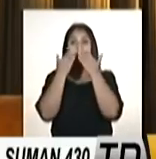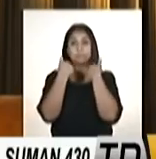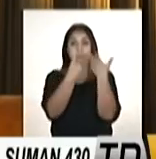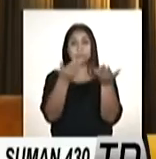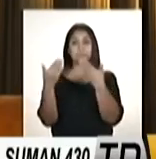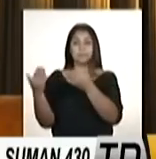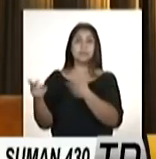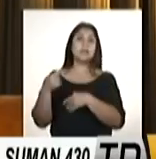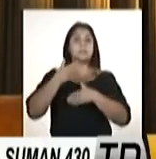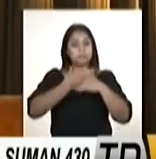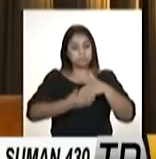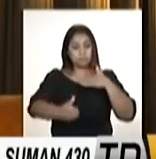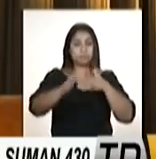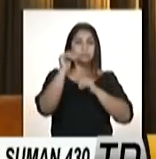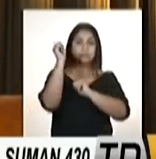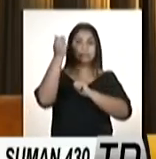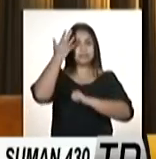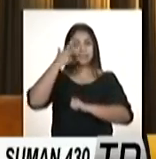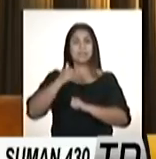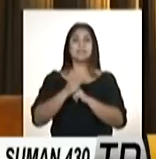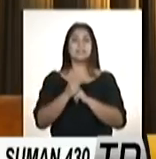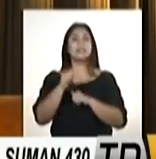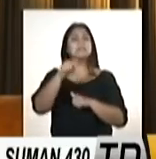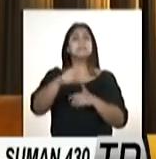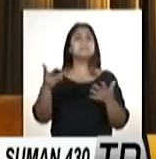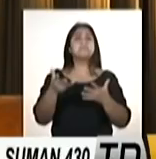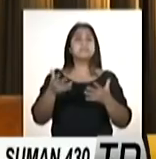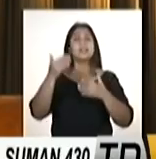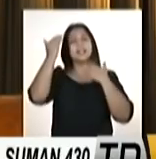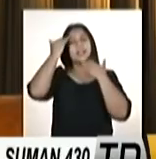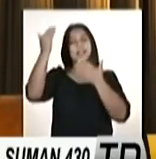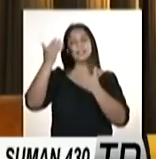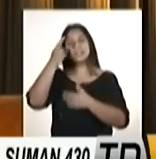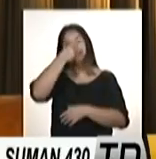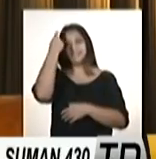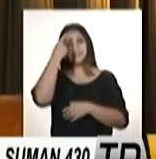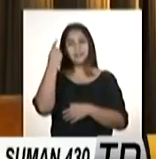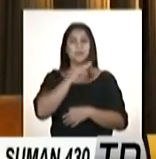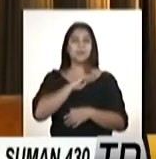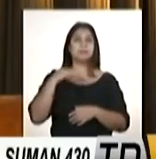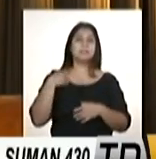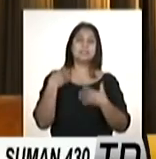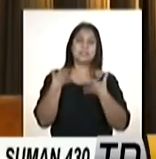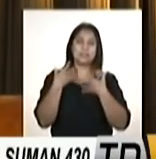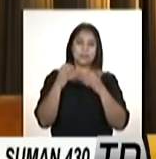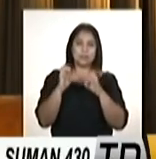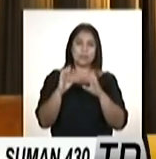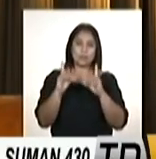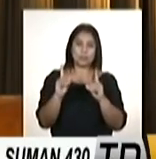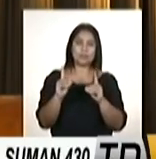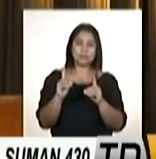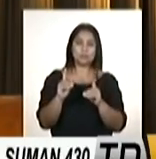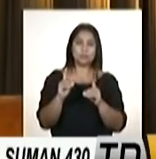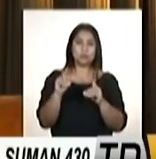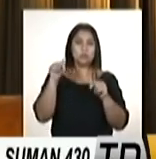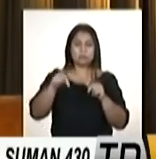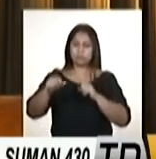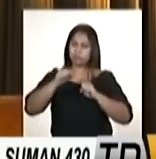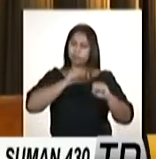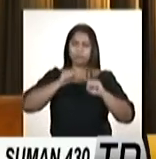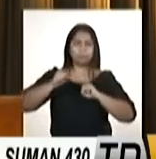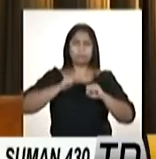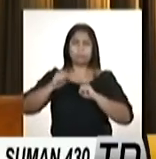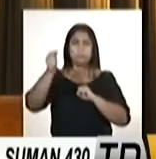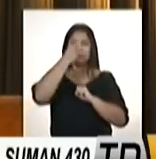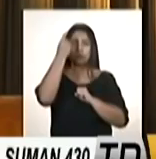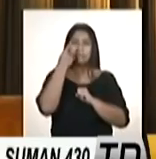para los próximos 15 días. Esto gracias al buen trabajo del Ministerio de Educación, que en un trabajo